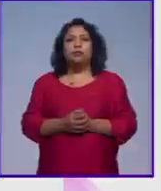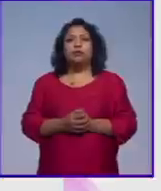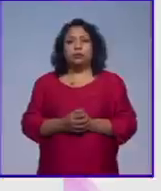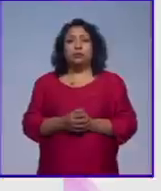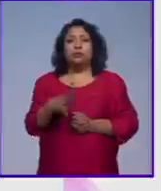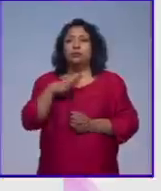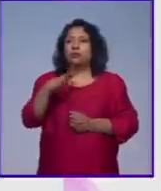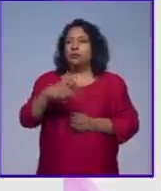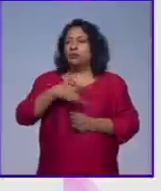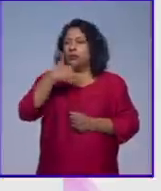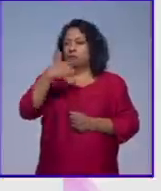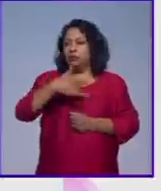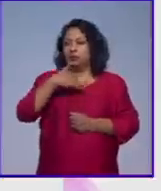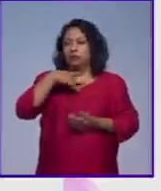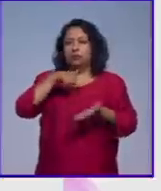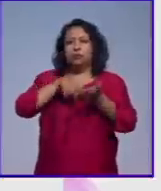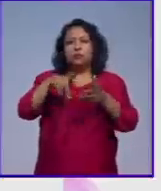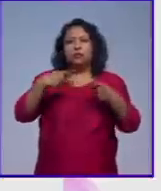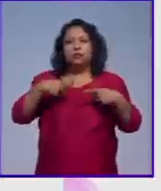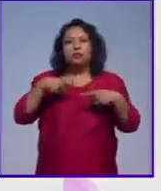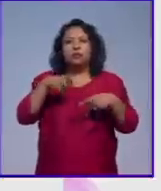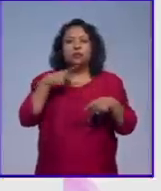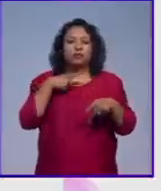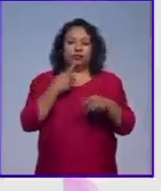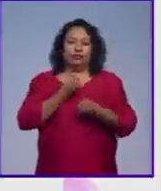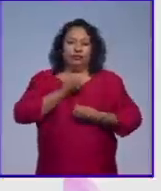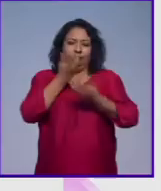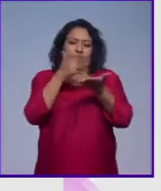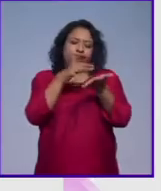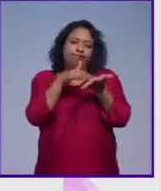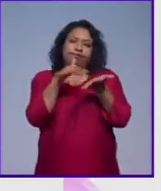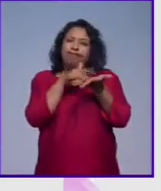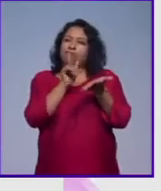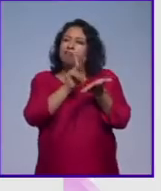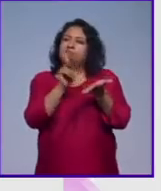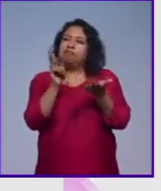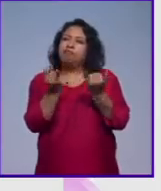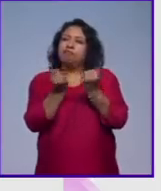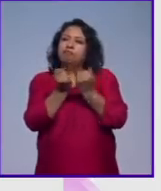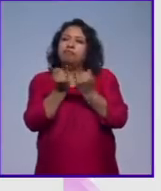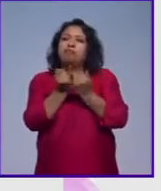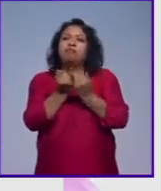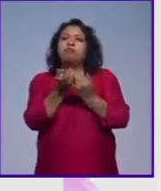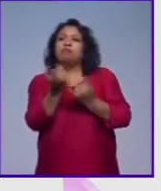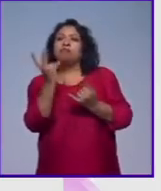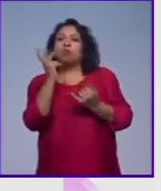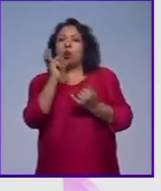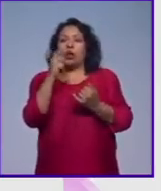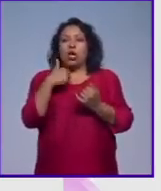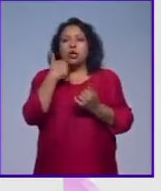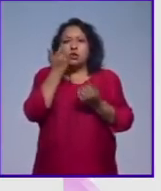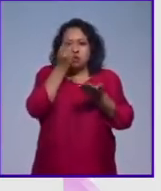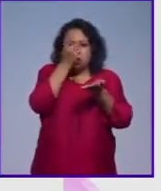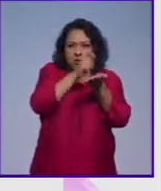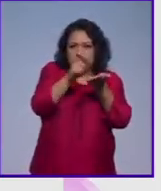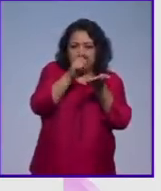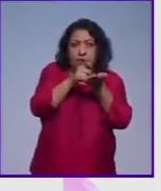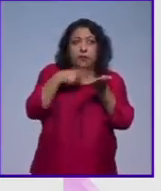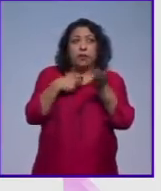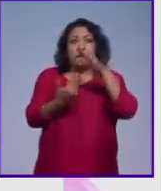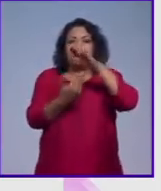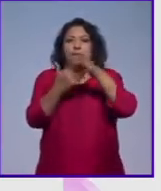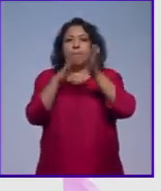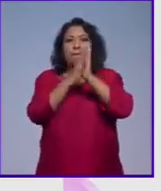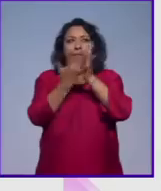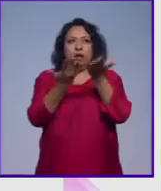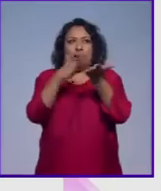Las sensaciones que experimenta el público cuando lee un poema son similares a los que motivaron ser escritas. Durante la mesa de lectura